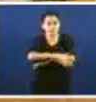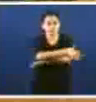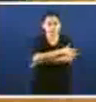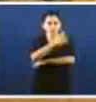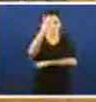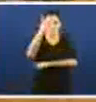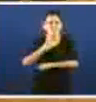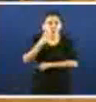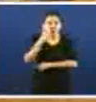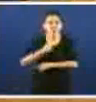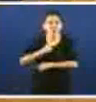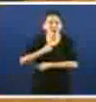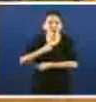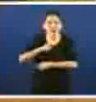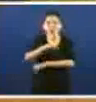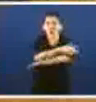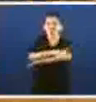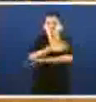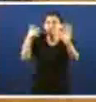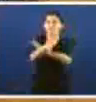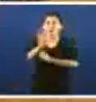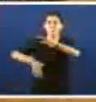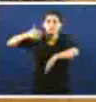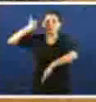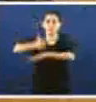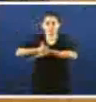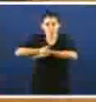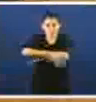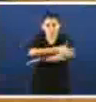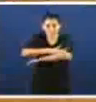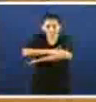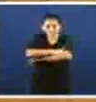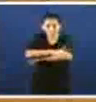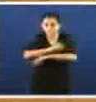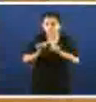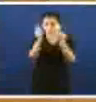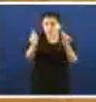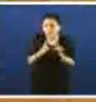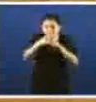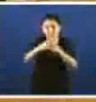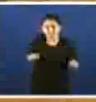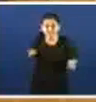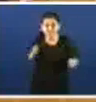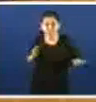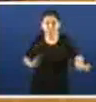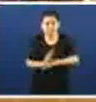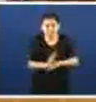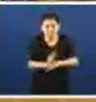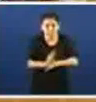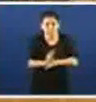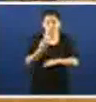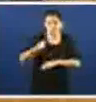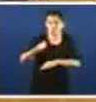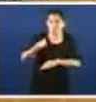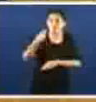O Banco de Estado é un instrumento da soberanía do Estado. E non hai soberanía do Estado, nin no Estado español, Banco de